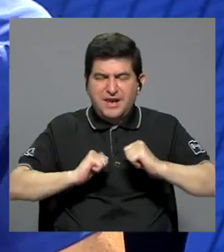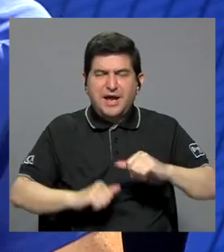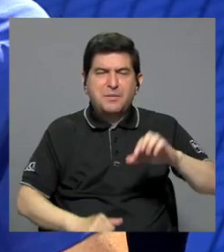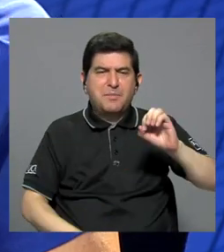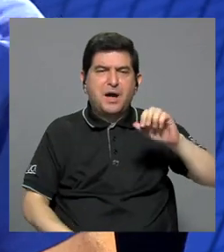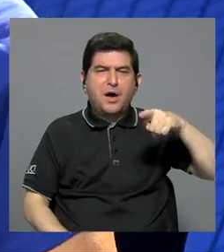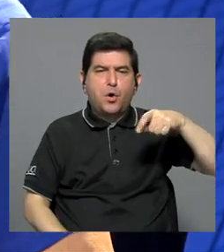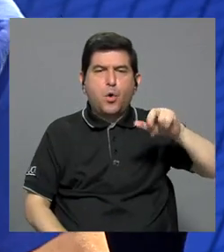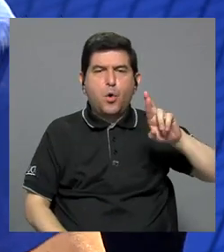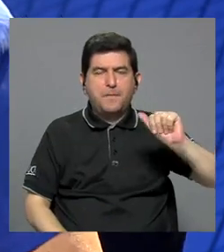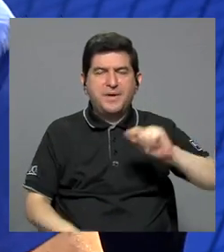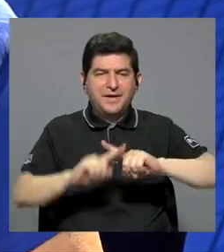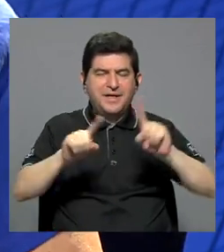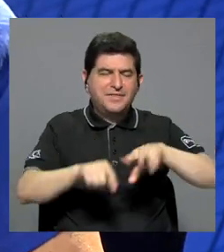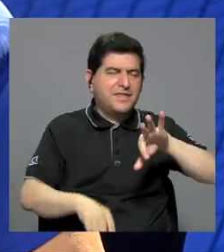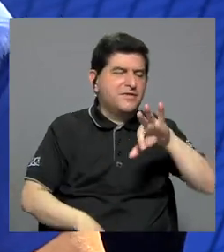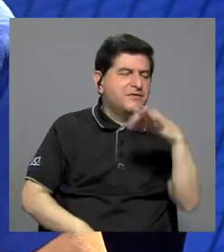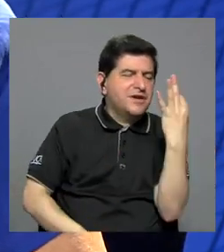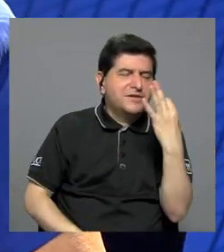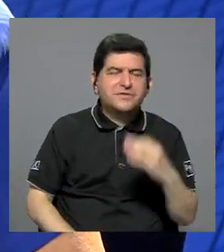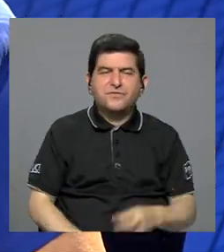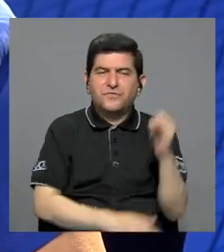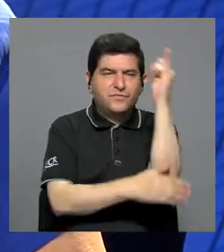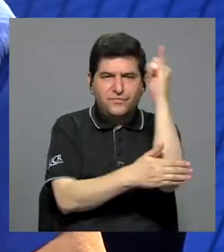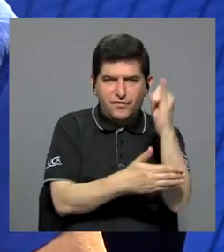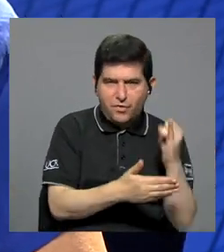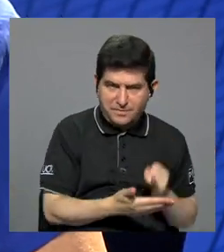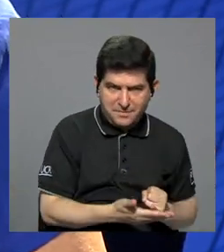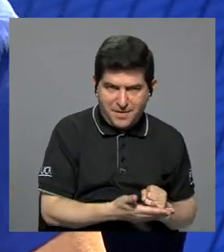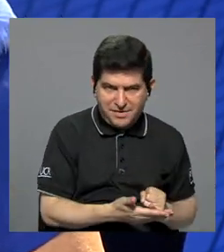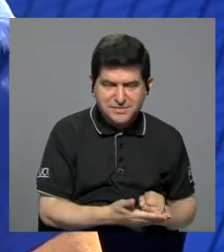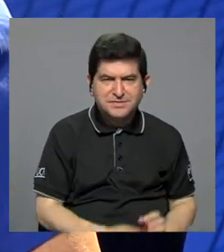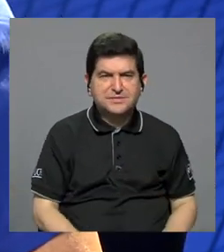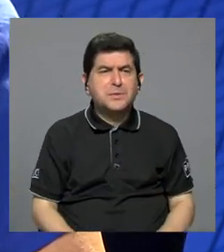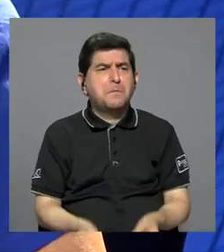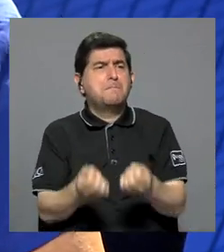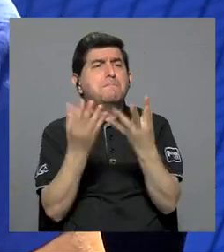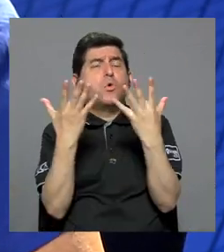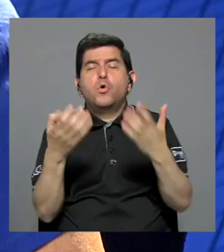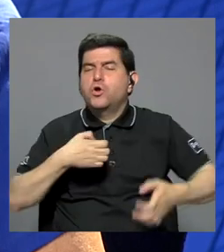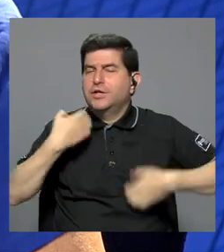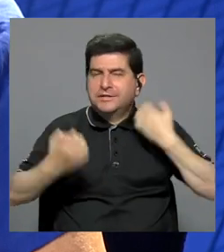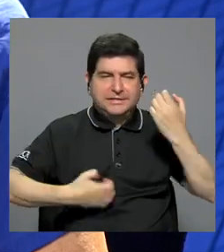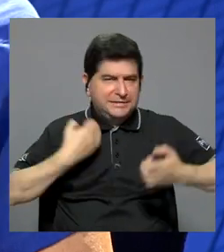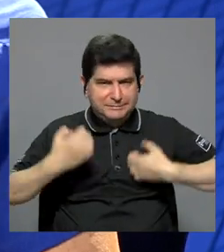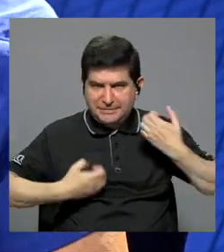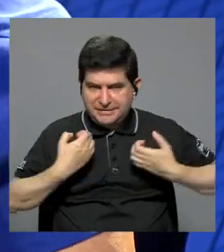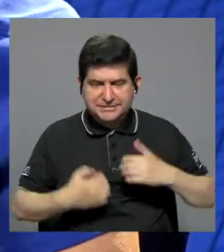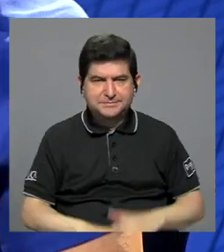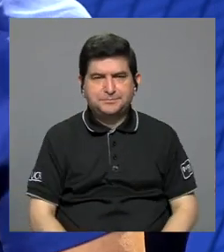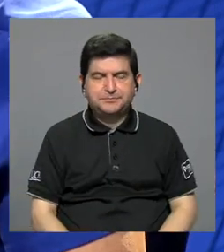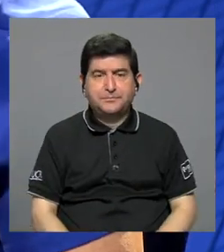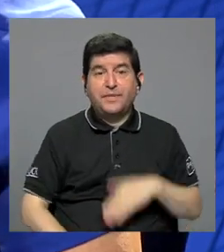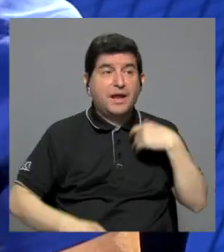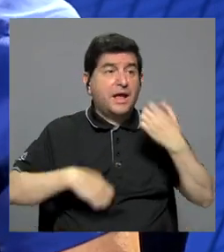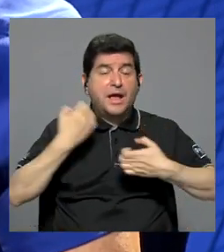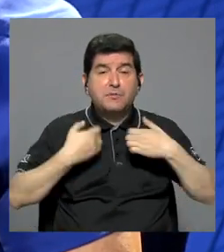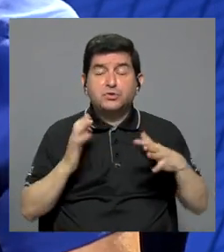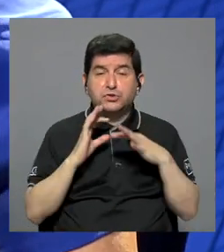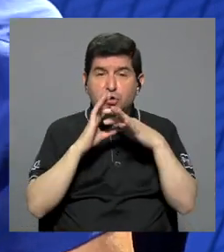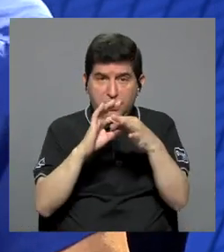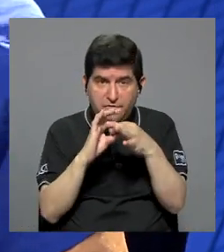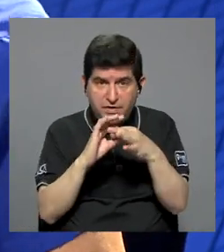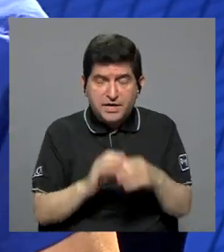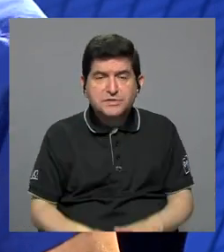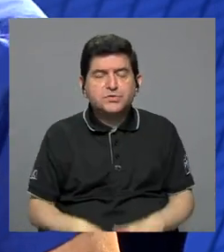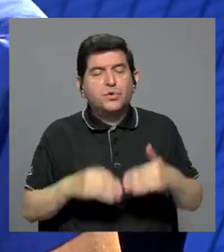óperas, en distintas manifestaciones de arte, pues hay muchas emociones, ¿verdad? Emociones y relaciones